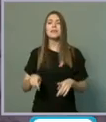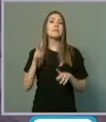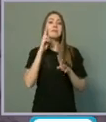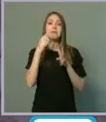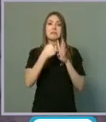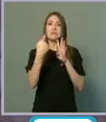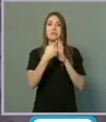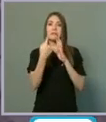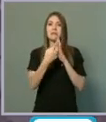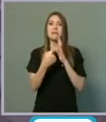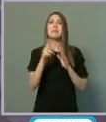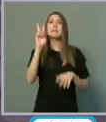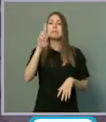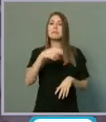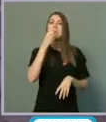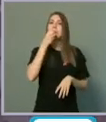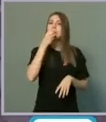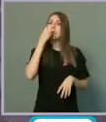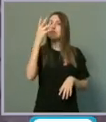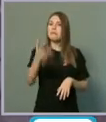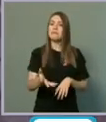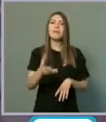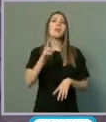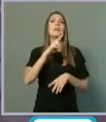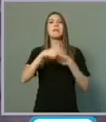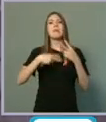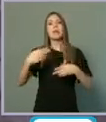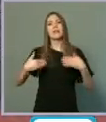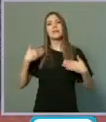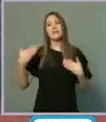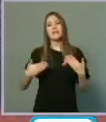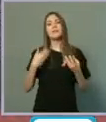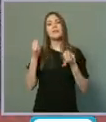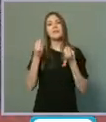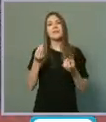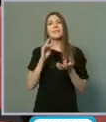Iglesia, Pedro Almodóvar. Les garantizo que se van a pasar un gran momento. Eric Esteban, muchísimas Gracias a gracias. ustedes. Thank you. Muchas gracias.